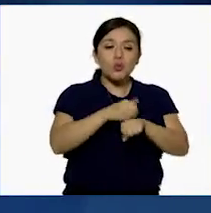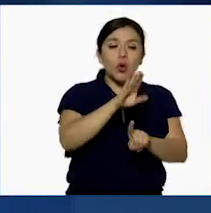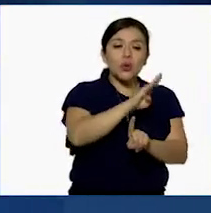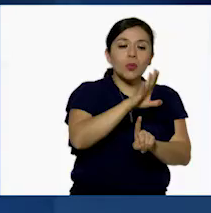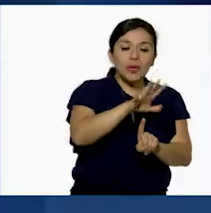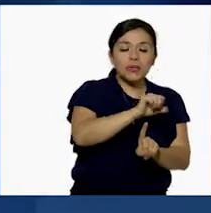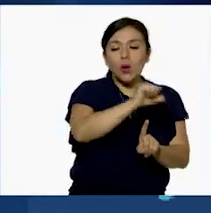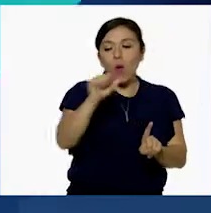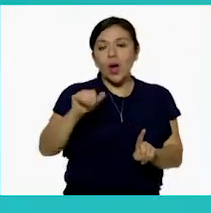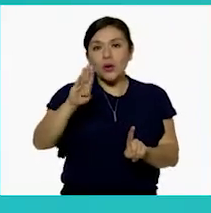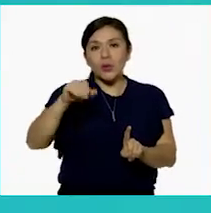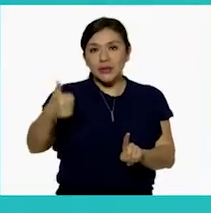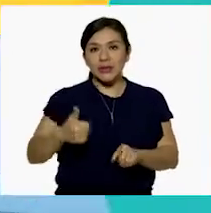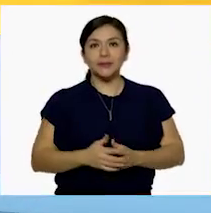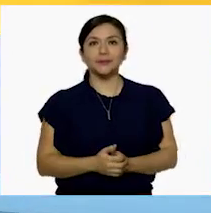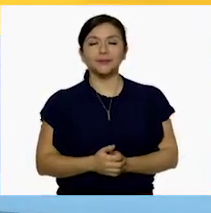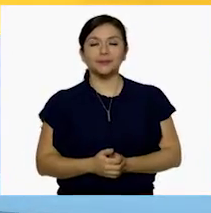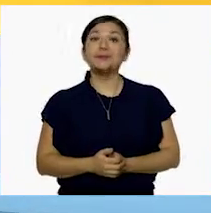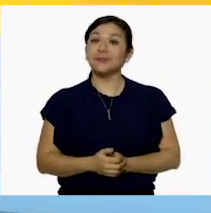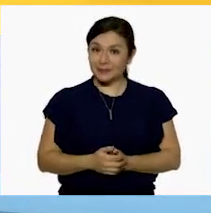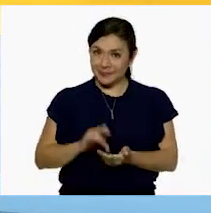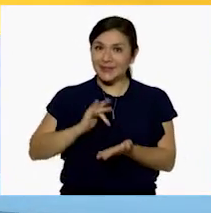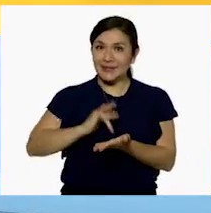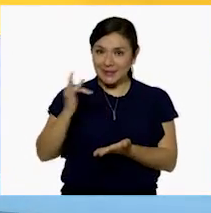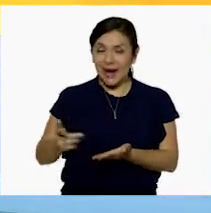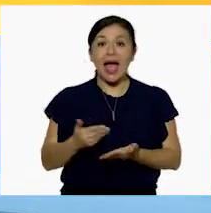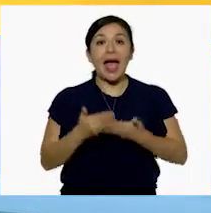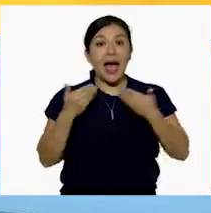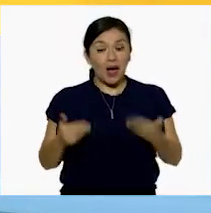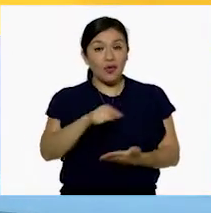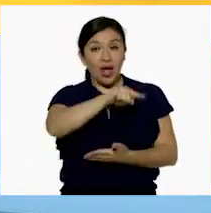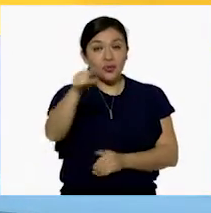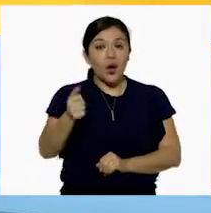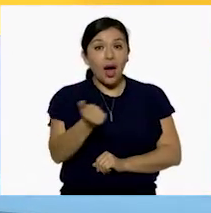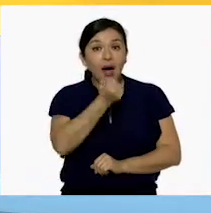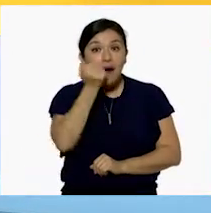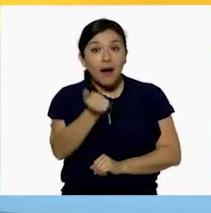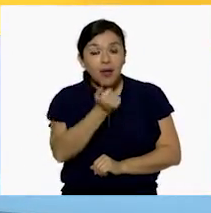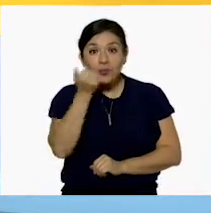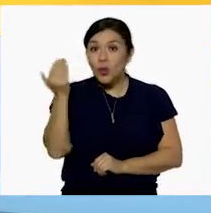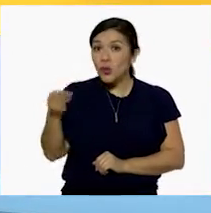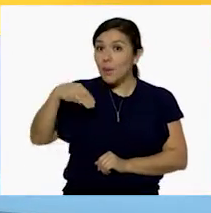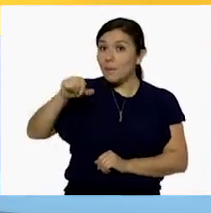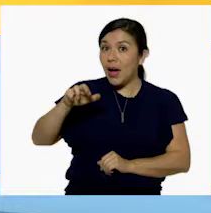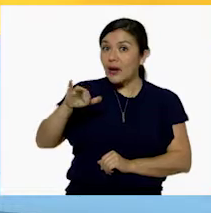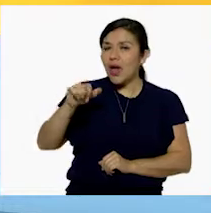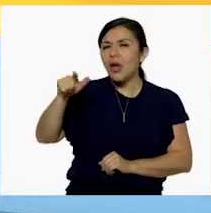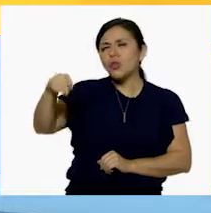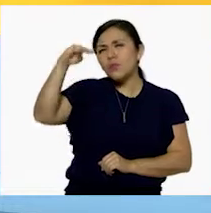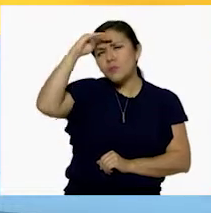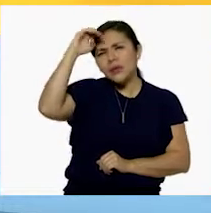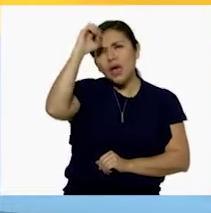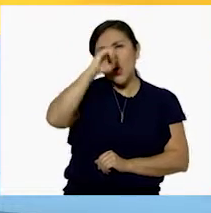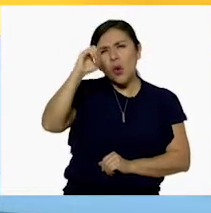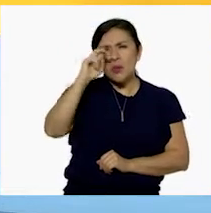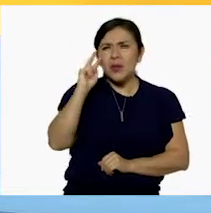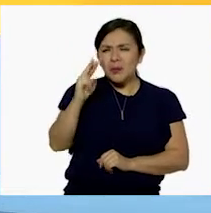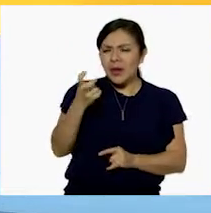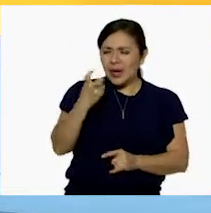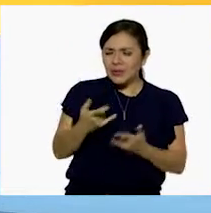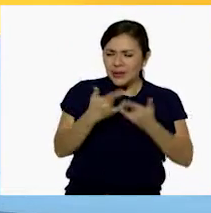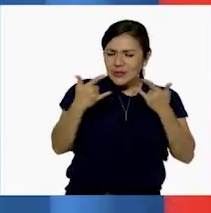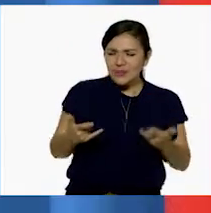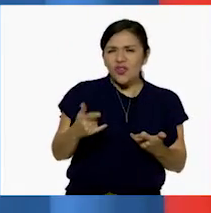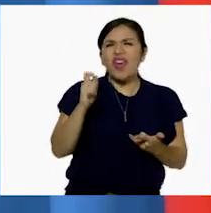la 96. Muchas gracias. Y ahora sí, estudiantes en casa, María, ¿qué opinan sobre el texto que acabamos de